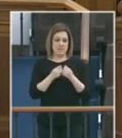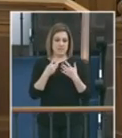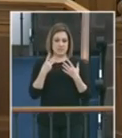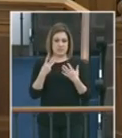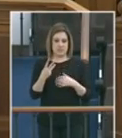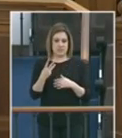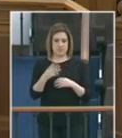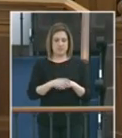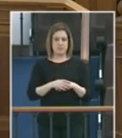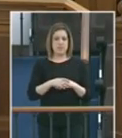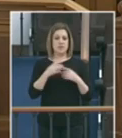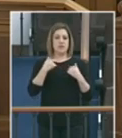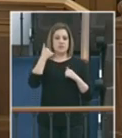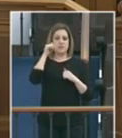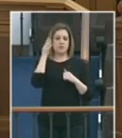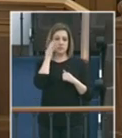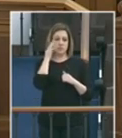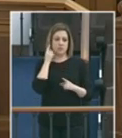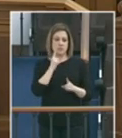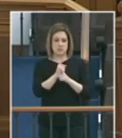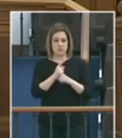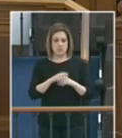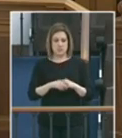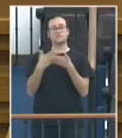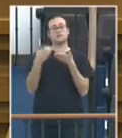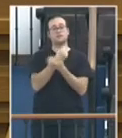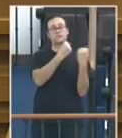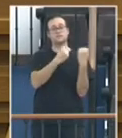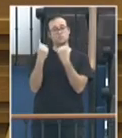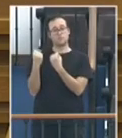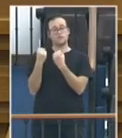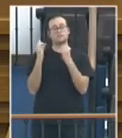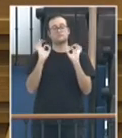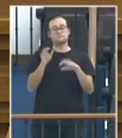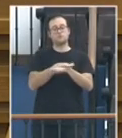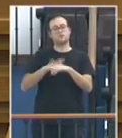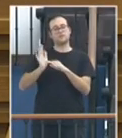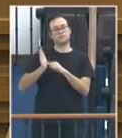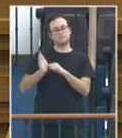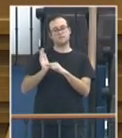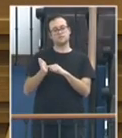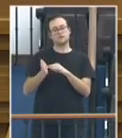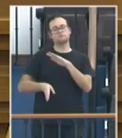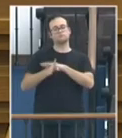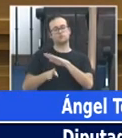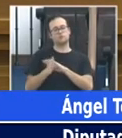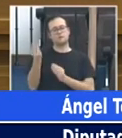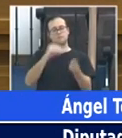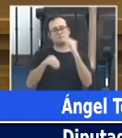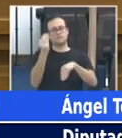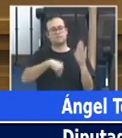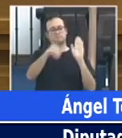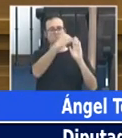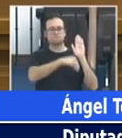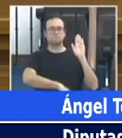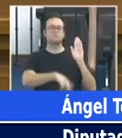se garantice la igualdad real de oportunidades. Es el Gobierno de Castilla-La Mancha a continuar implementando políticas